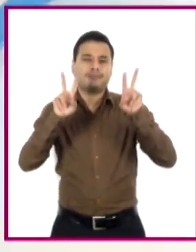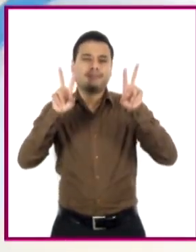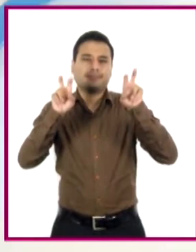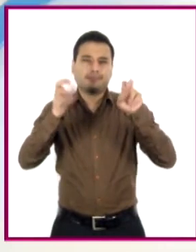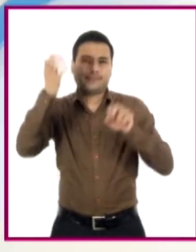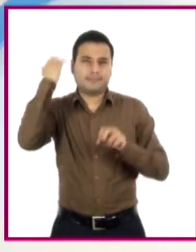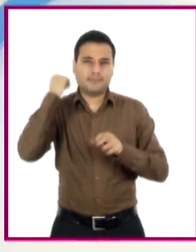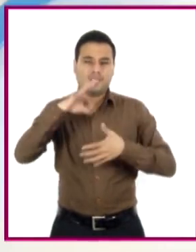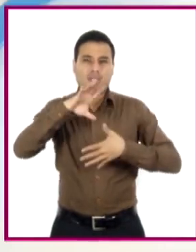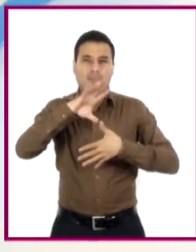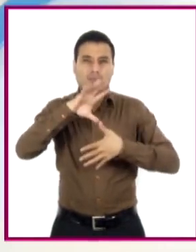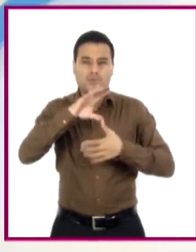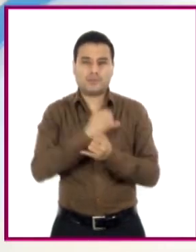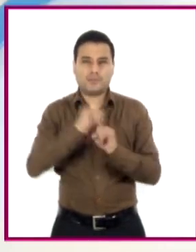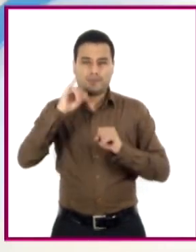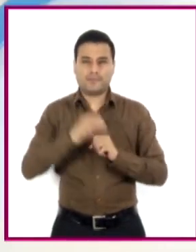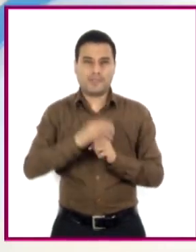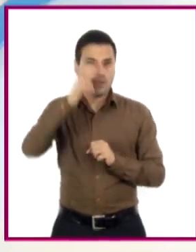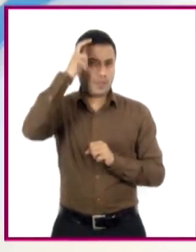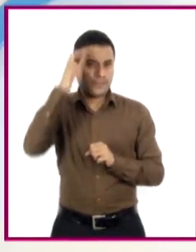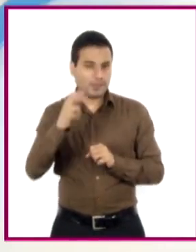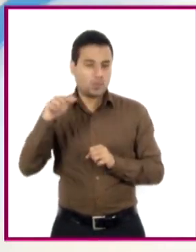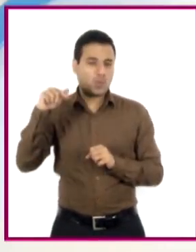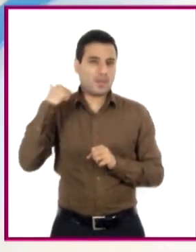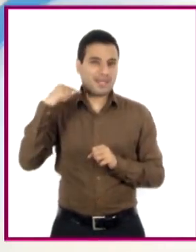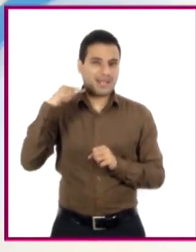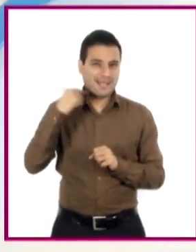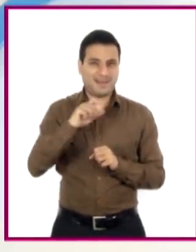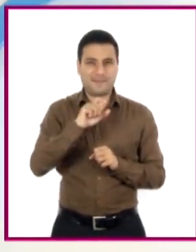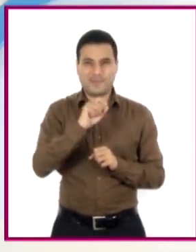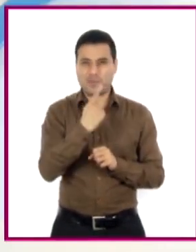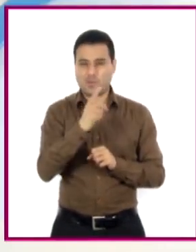Hidalgo en Guadalajara el 21 de noviembre